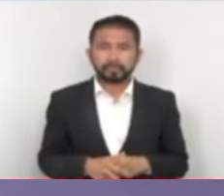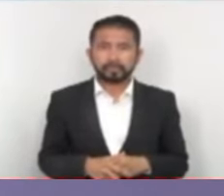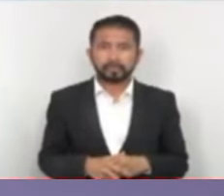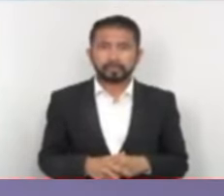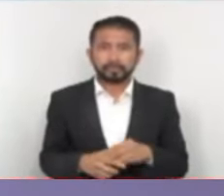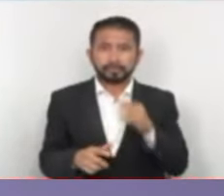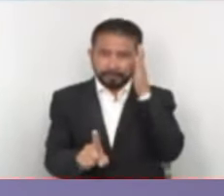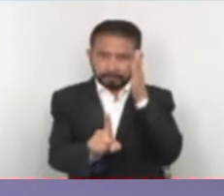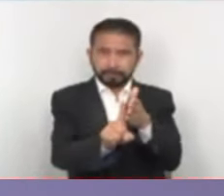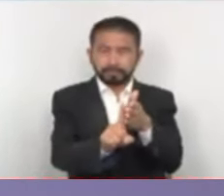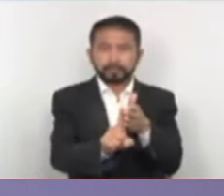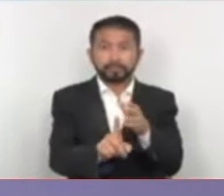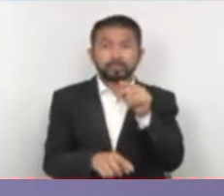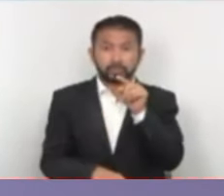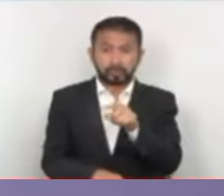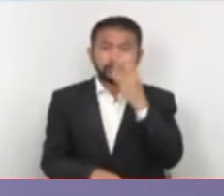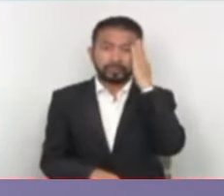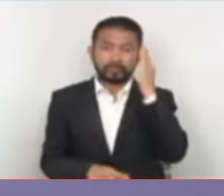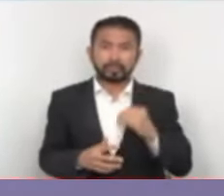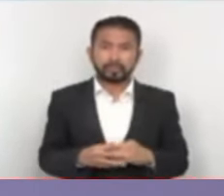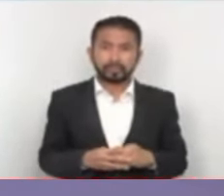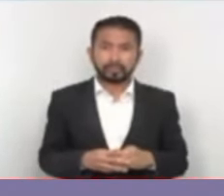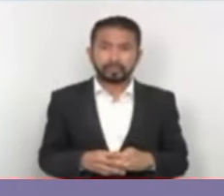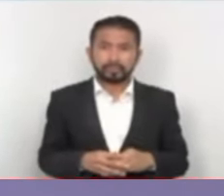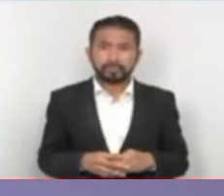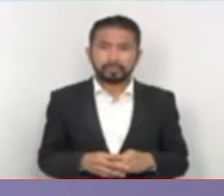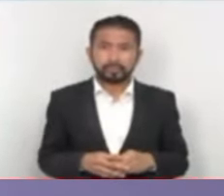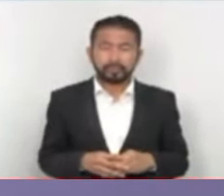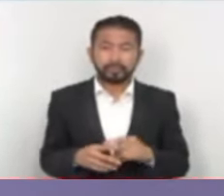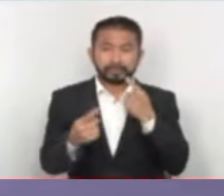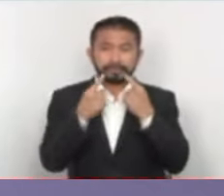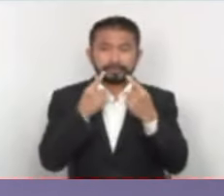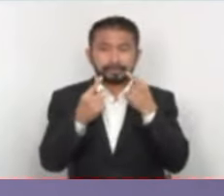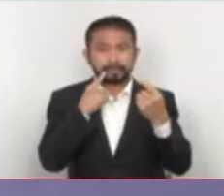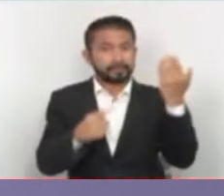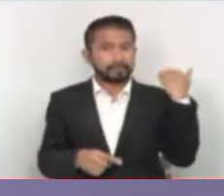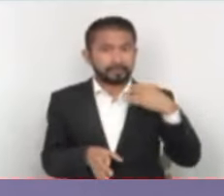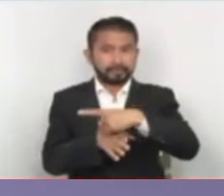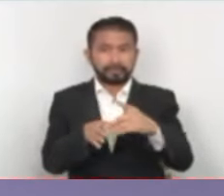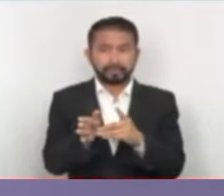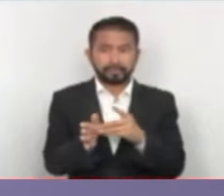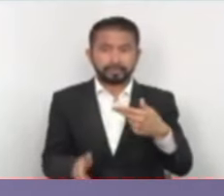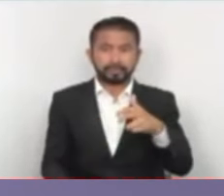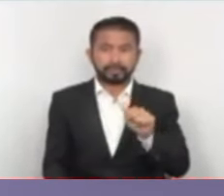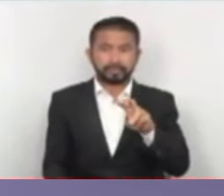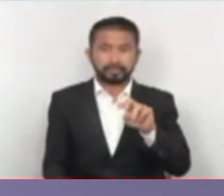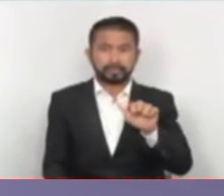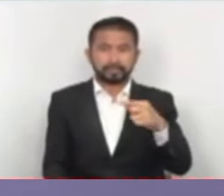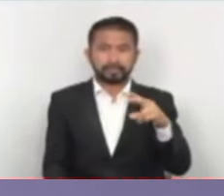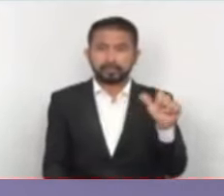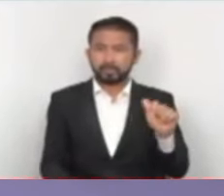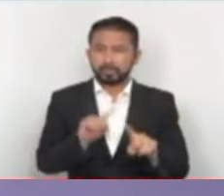enfatizar en algo. Como usted sabe, en la entrevista anterior, el diputado Chamagua hablaba sobre